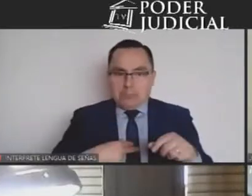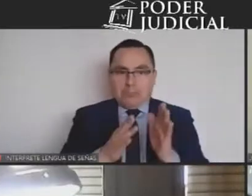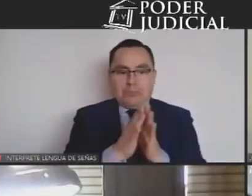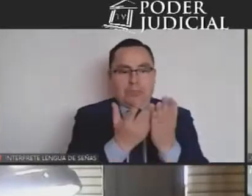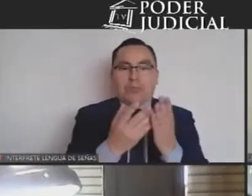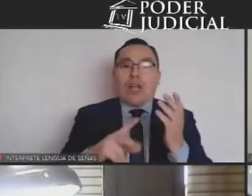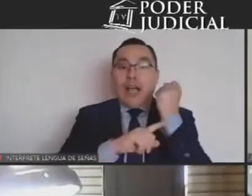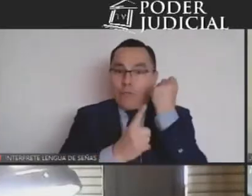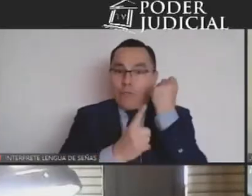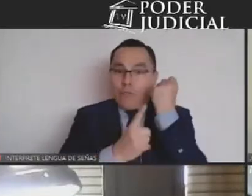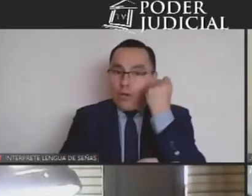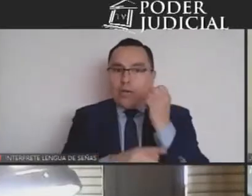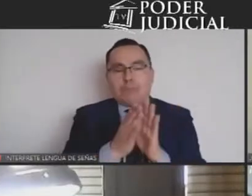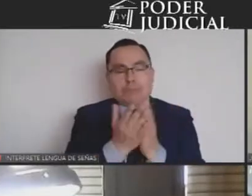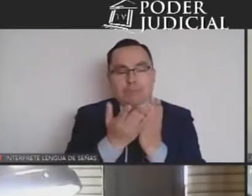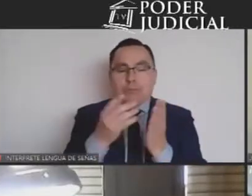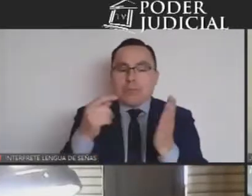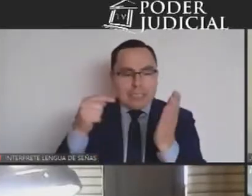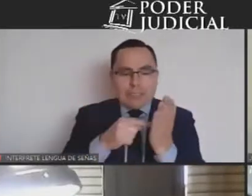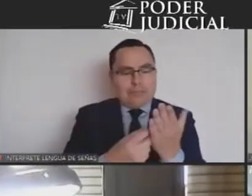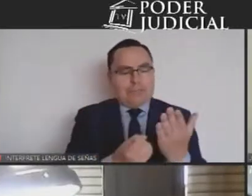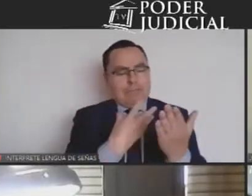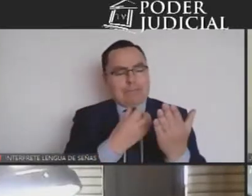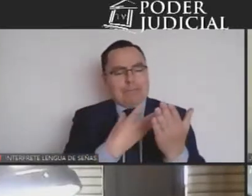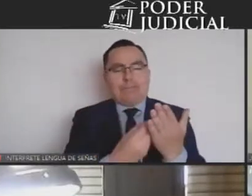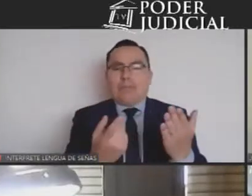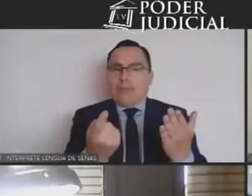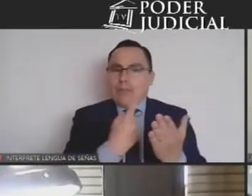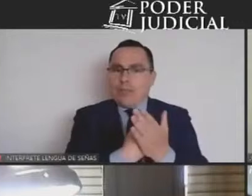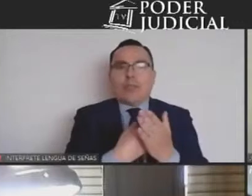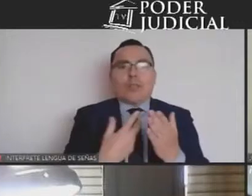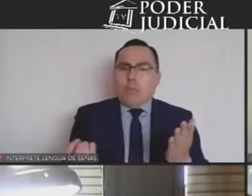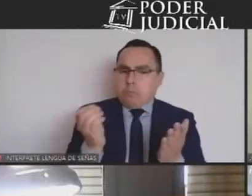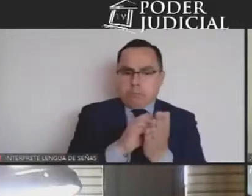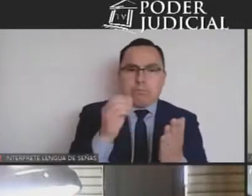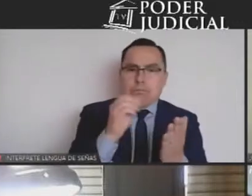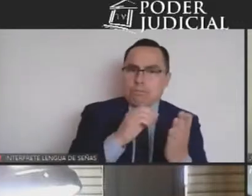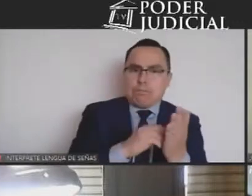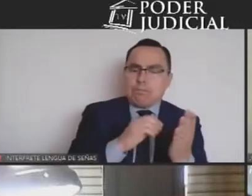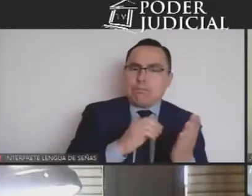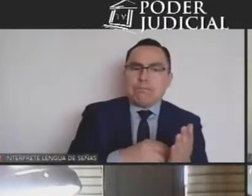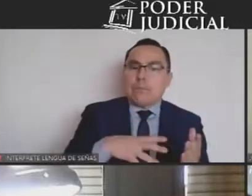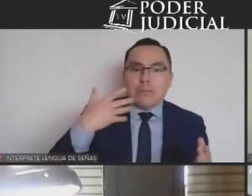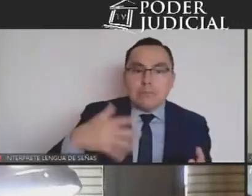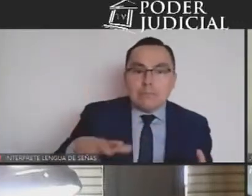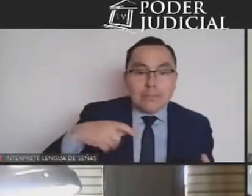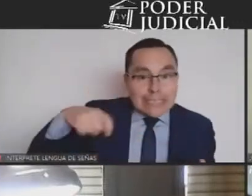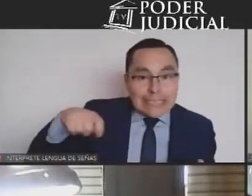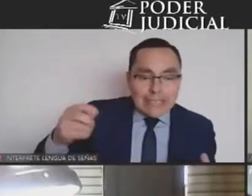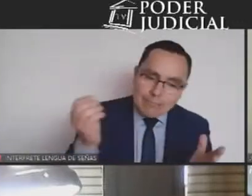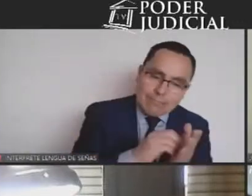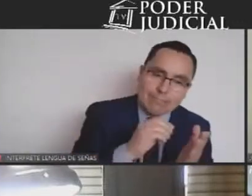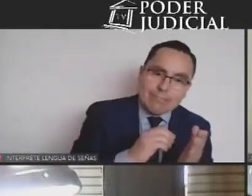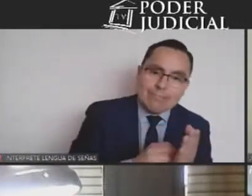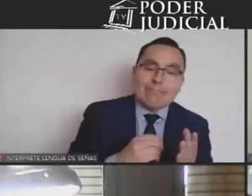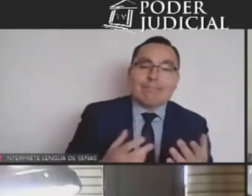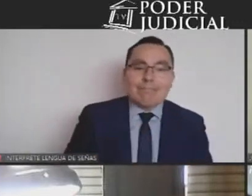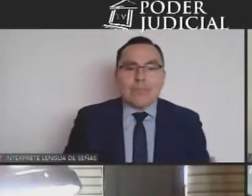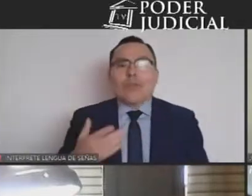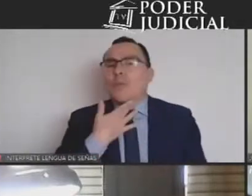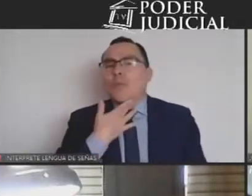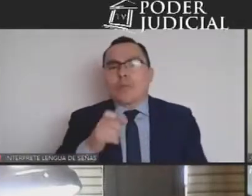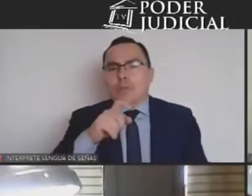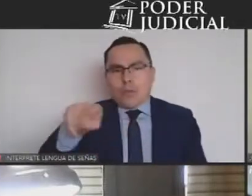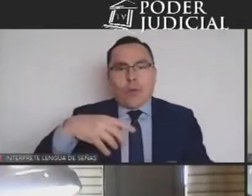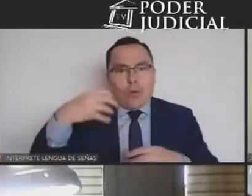ética y se regulan. Ellos son valores que ellos mismos quieren rescatar para su profesión. Entonces, ¿por qué no los jueces?